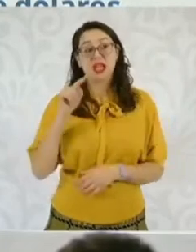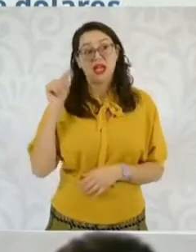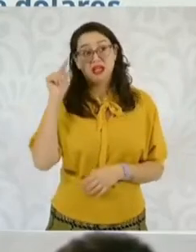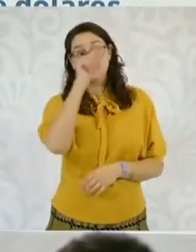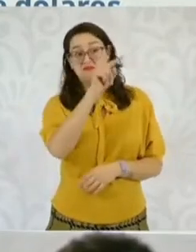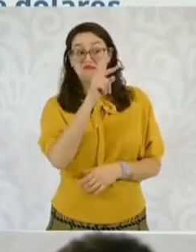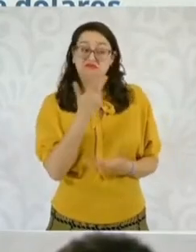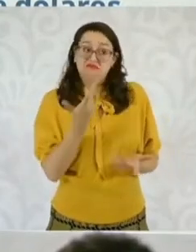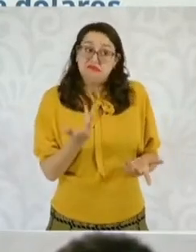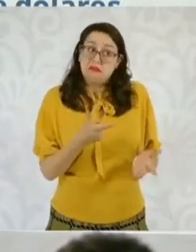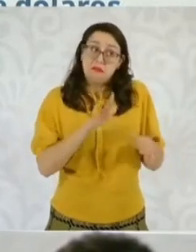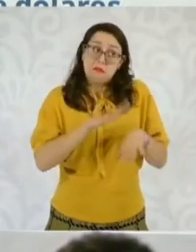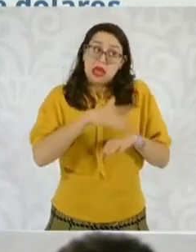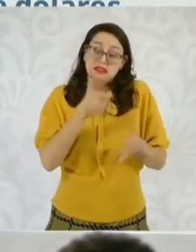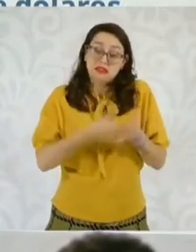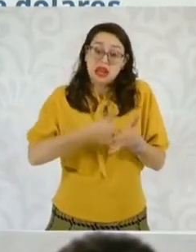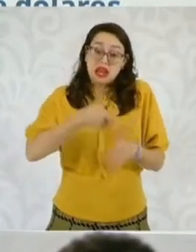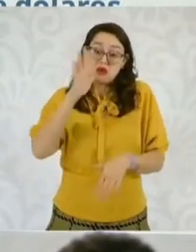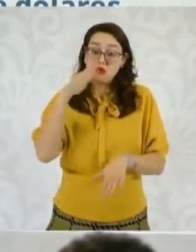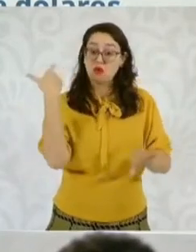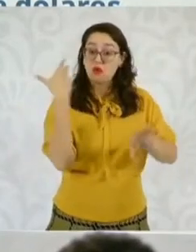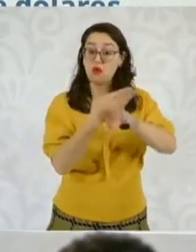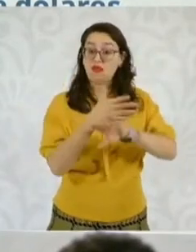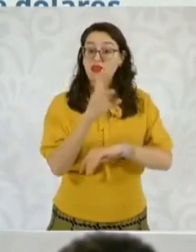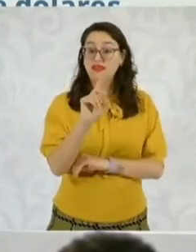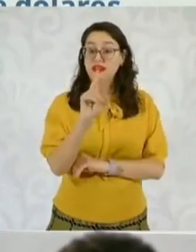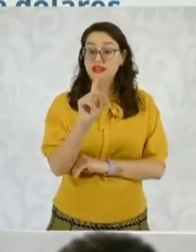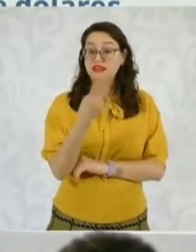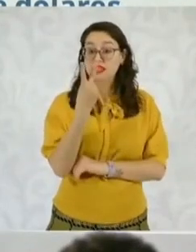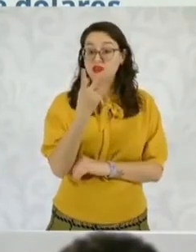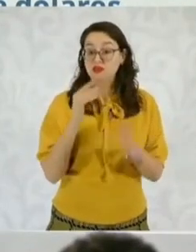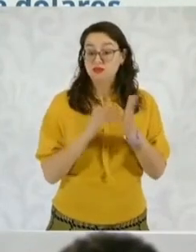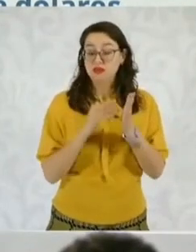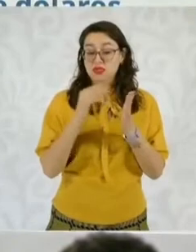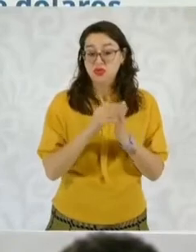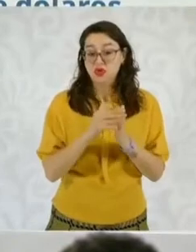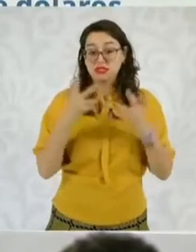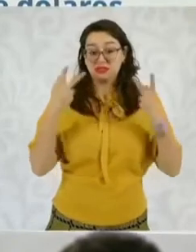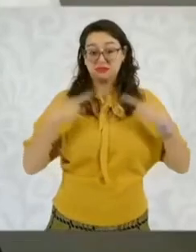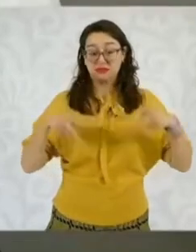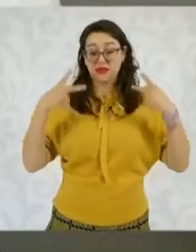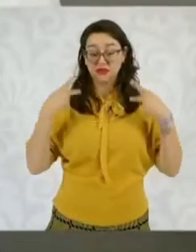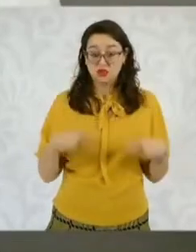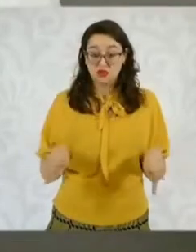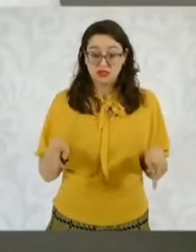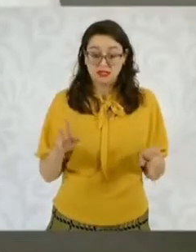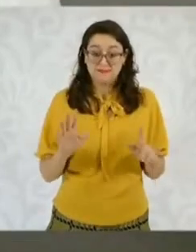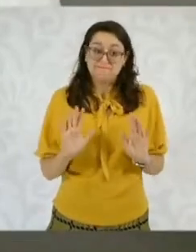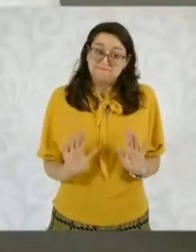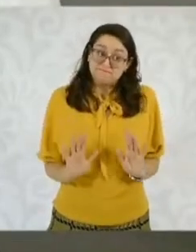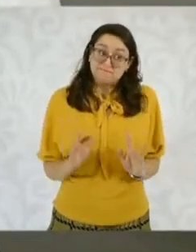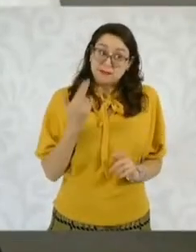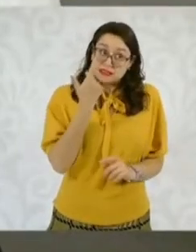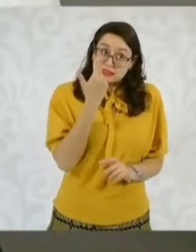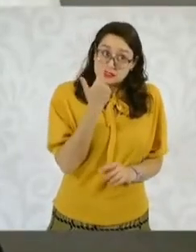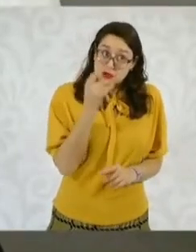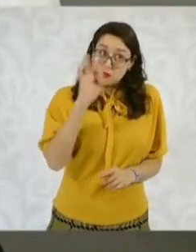millones de familias aproximadamente en Estados Unidos, que tendrían que pagar más de 2,000 millones de dólares por el